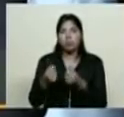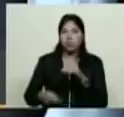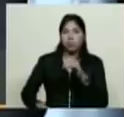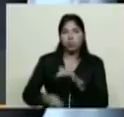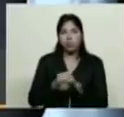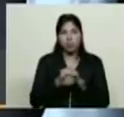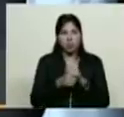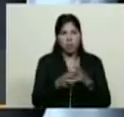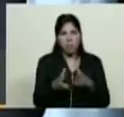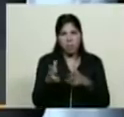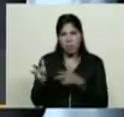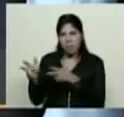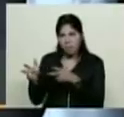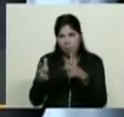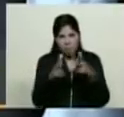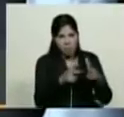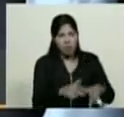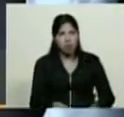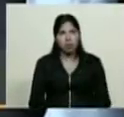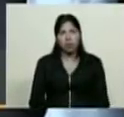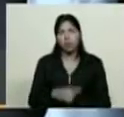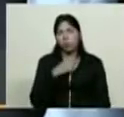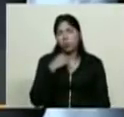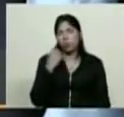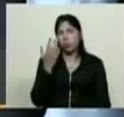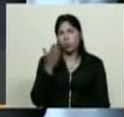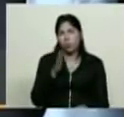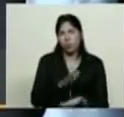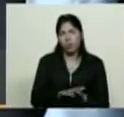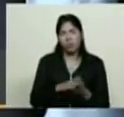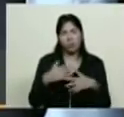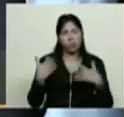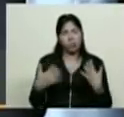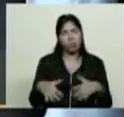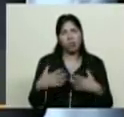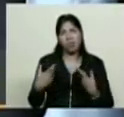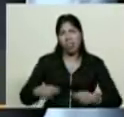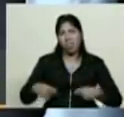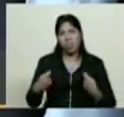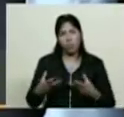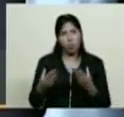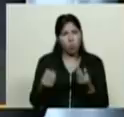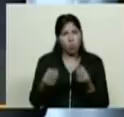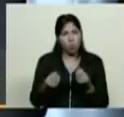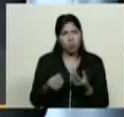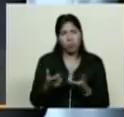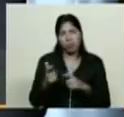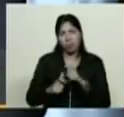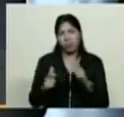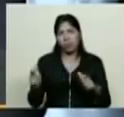mercenarios con el doloroso saldo de cientos de miles de muertos.